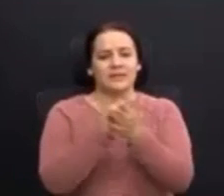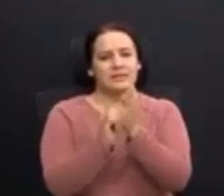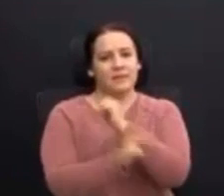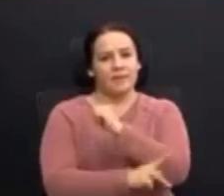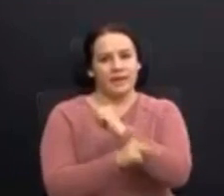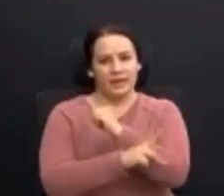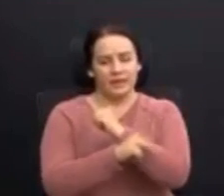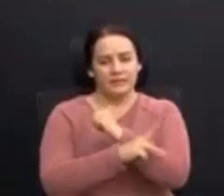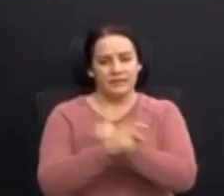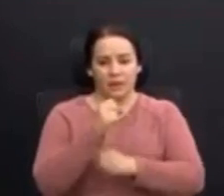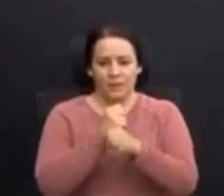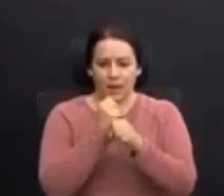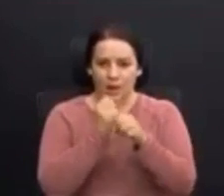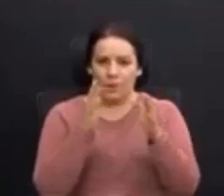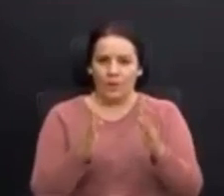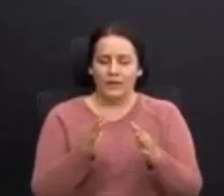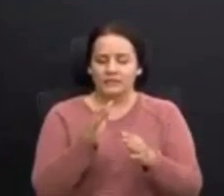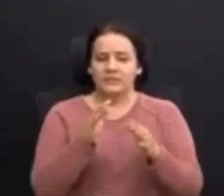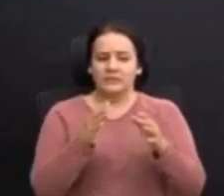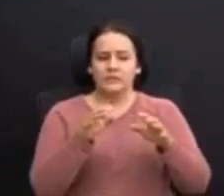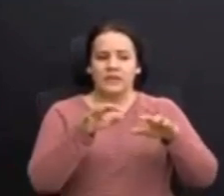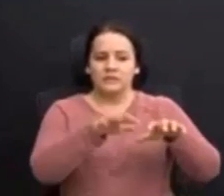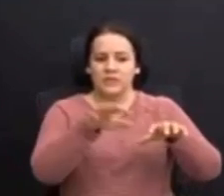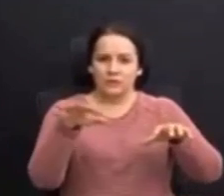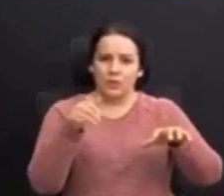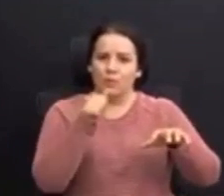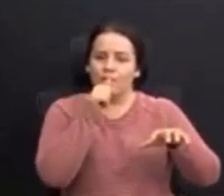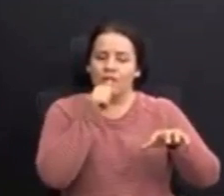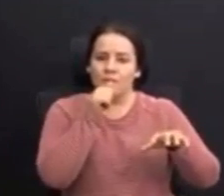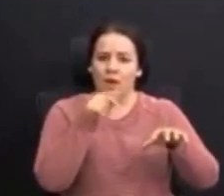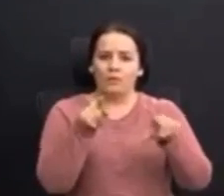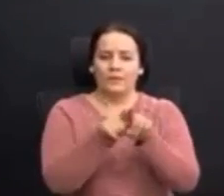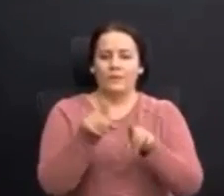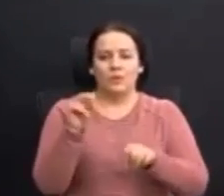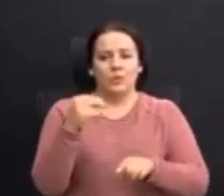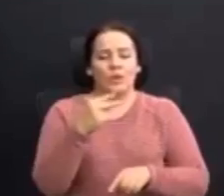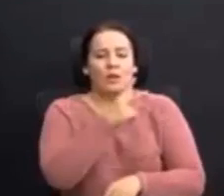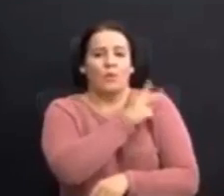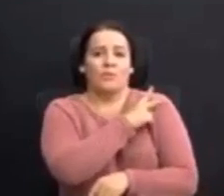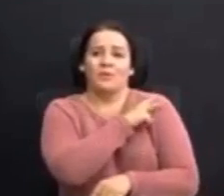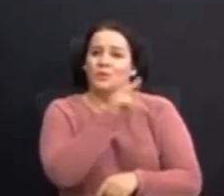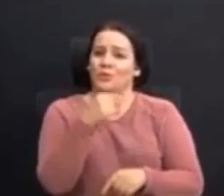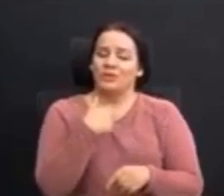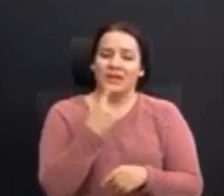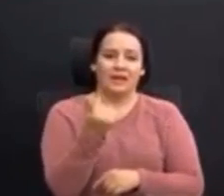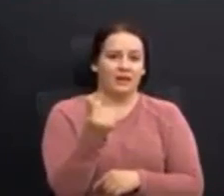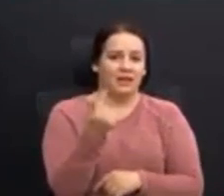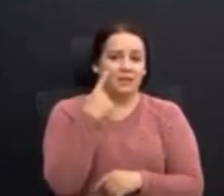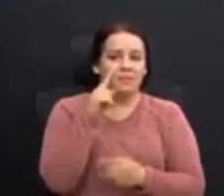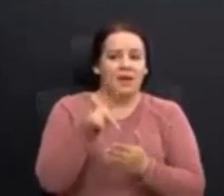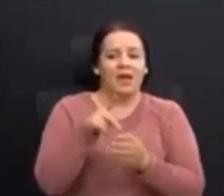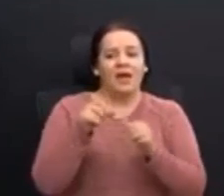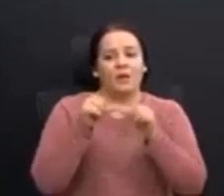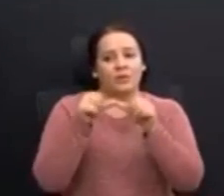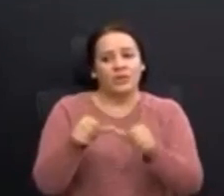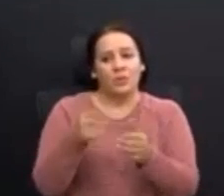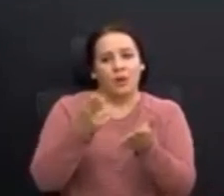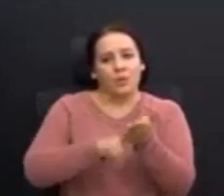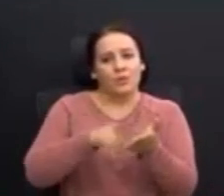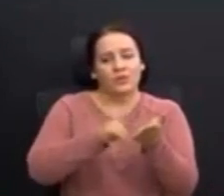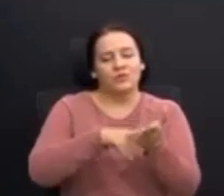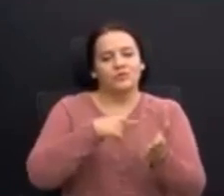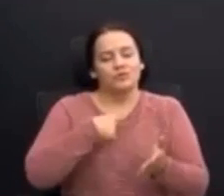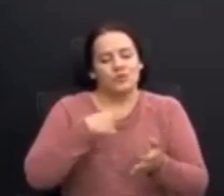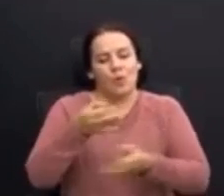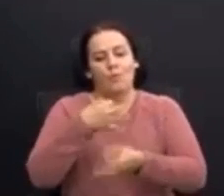privado, que saben que sus patronos no tienen liquidez para continuar contratándolos. Entonces yo me pongo en los zapatos